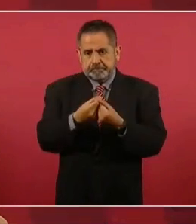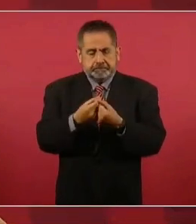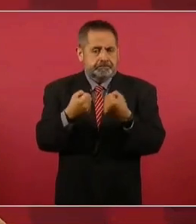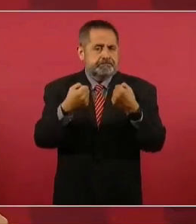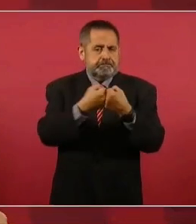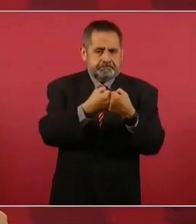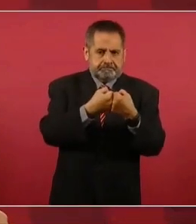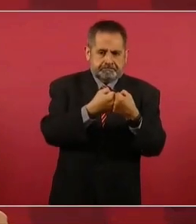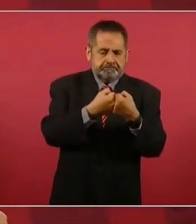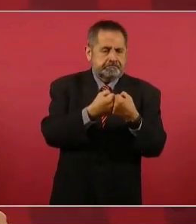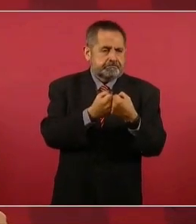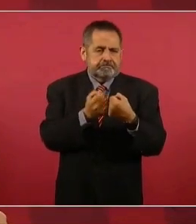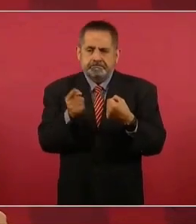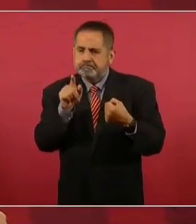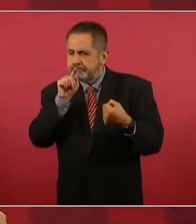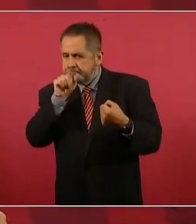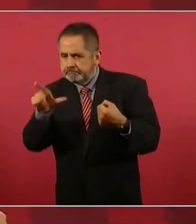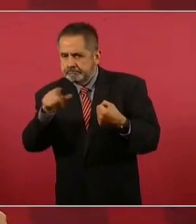limítrofe con Nayarit.